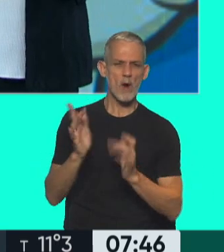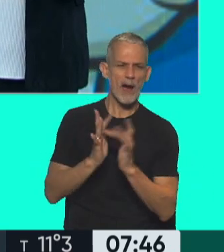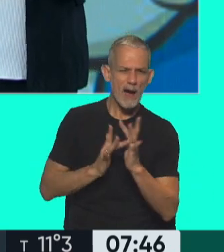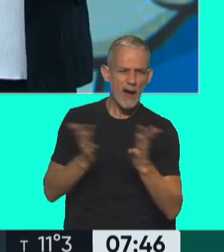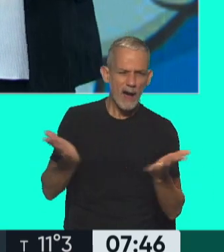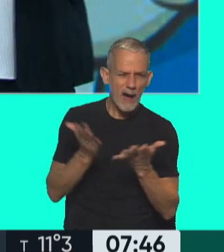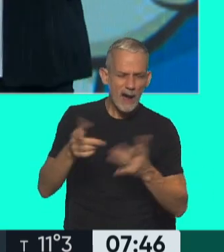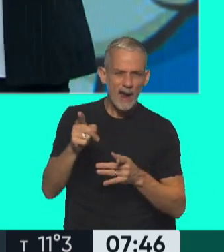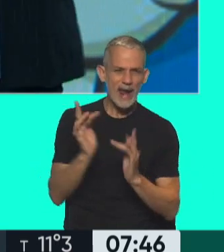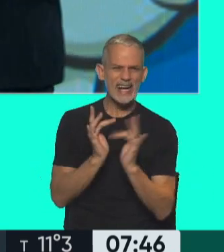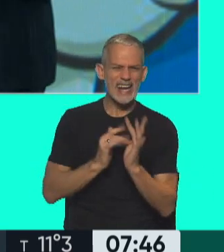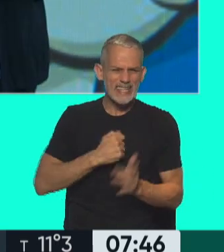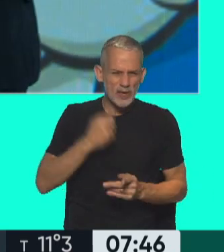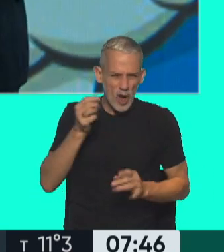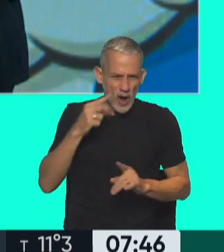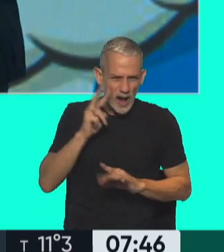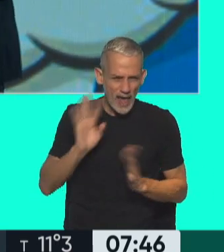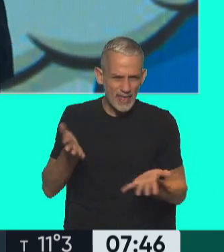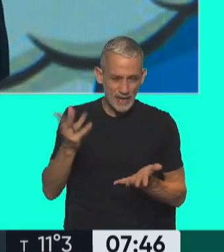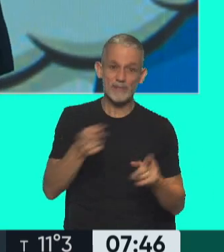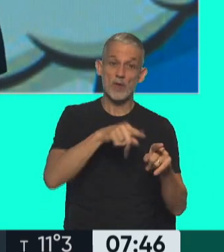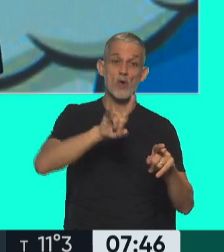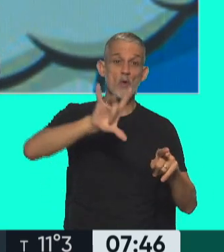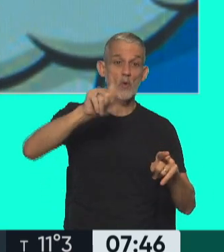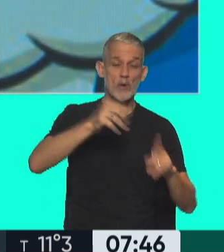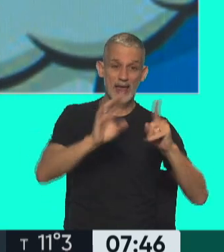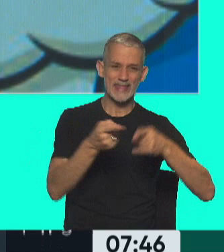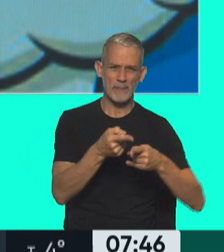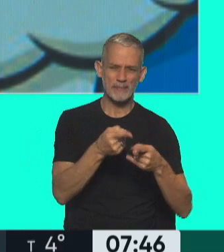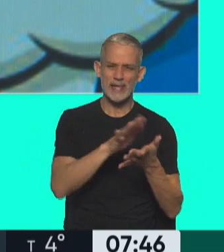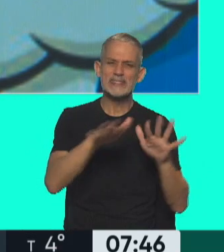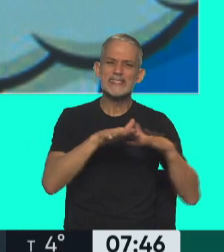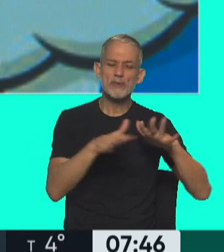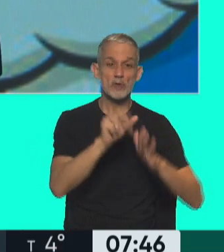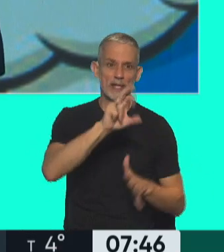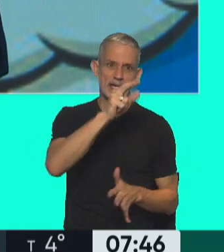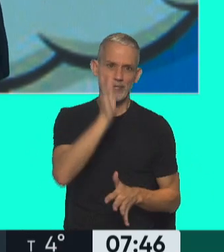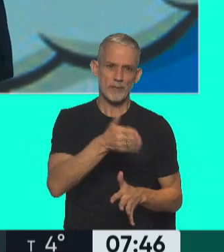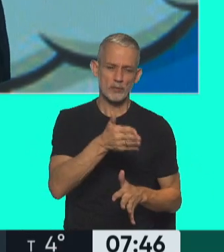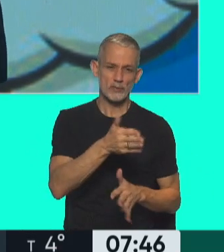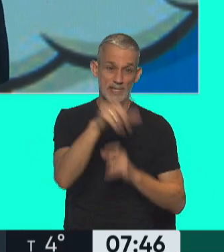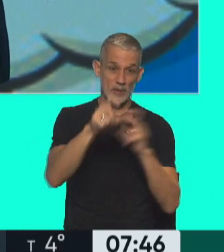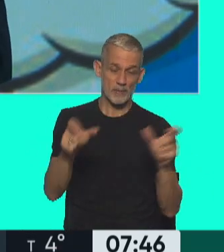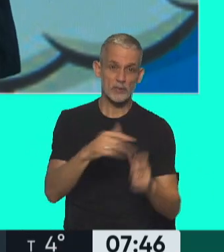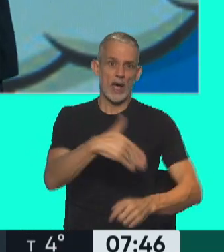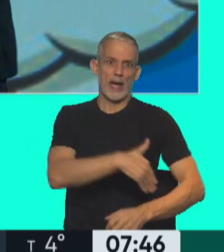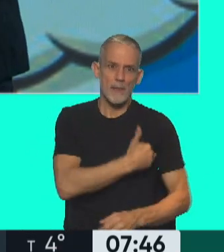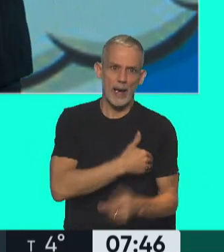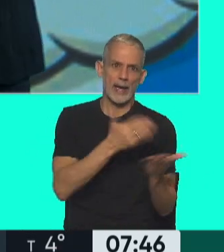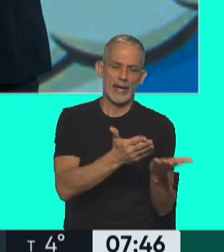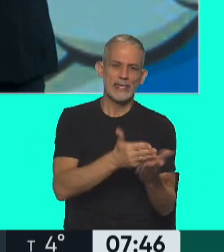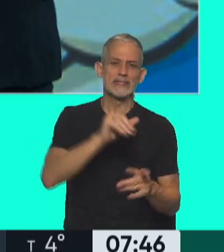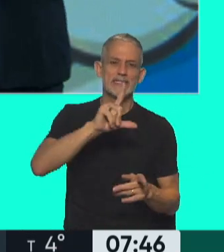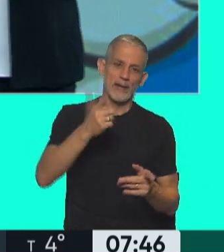religiosos de este país. También Lula se enfrenta ante una situación en donde el 30% de la población es evangelista y